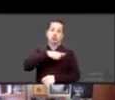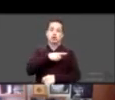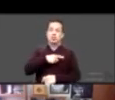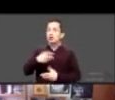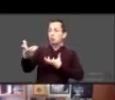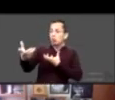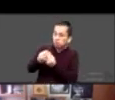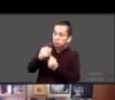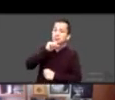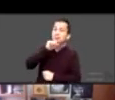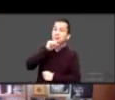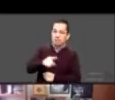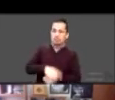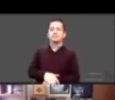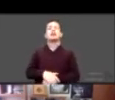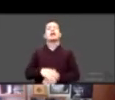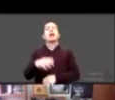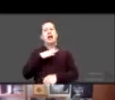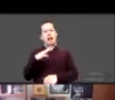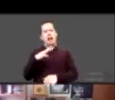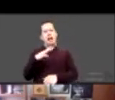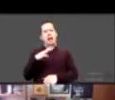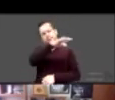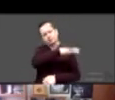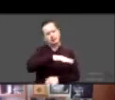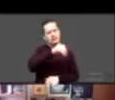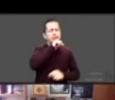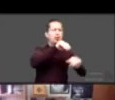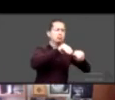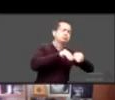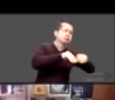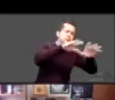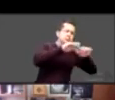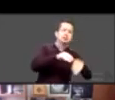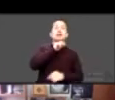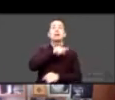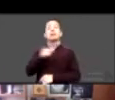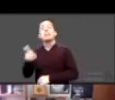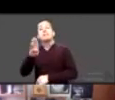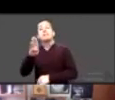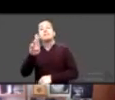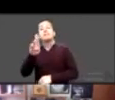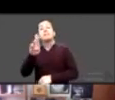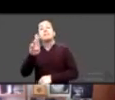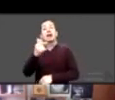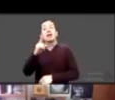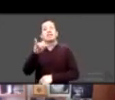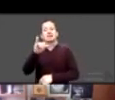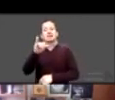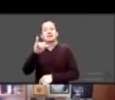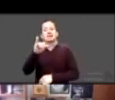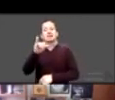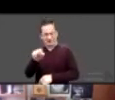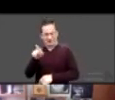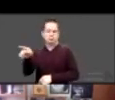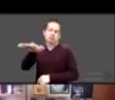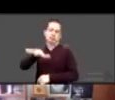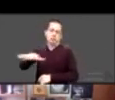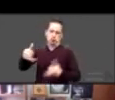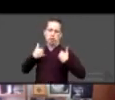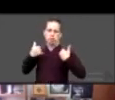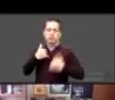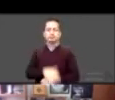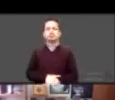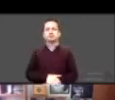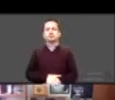promotores, tenemos a los brigadistas. Aquí mencionaba algo de la Ley General de los Derechos de Niñas, Niños y Adolescentes, que CIPINA, por supuesto,